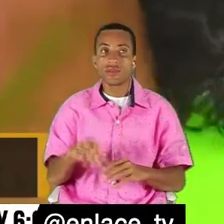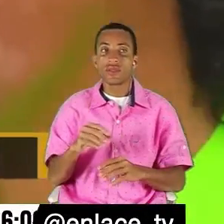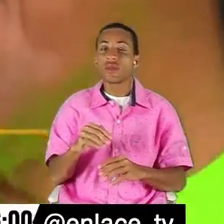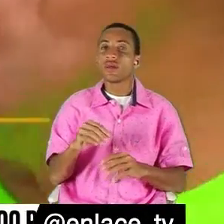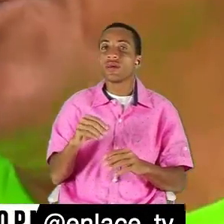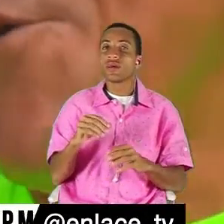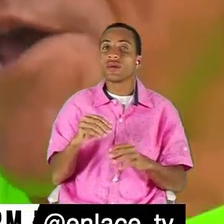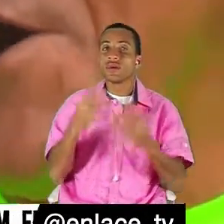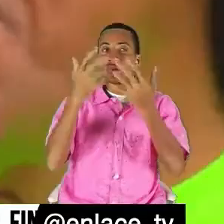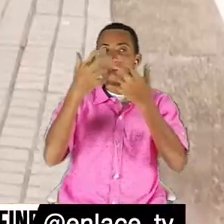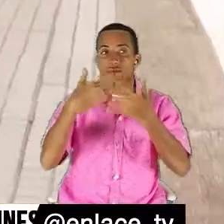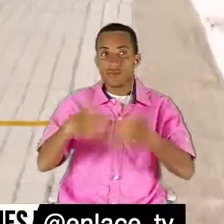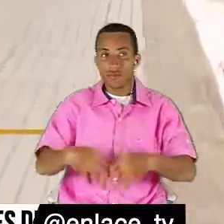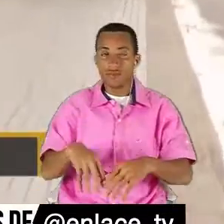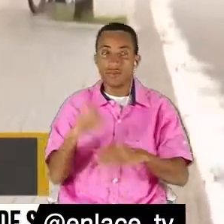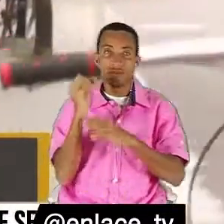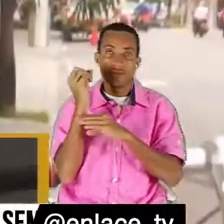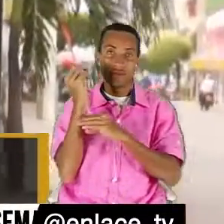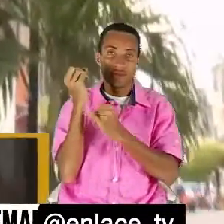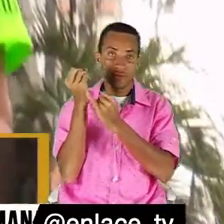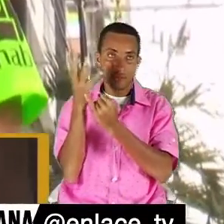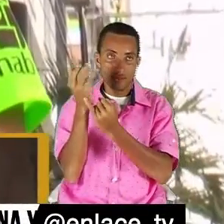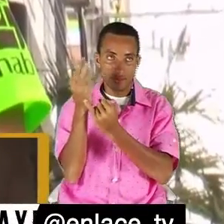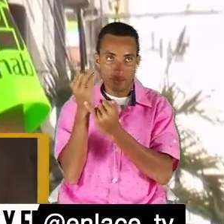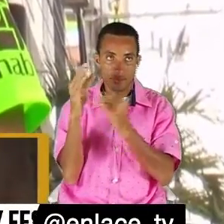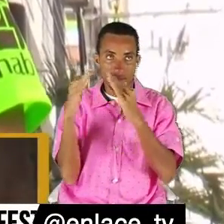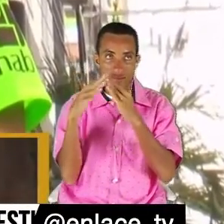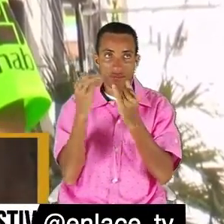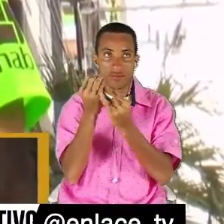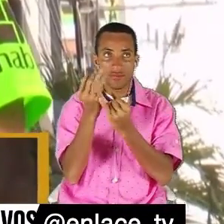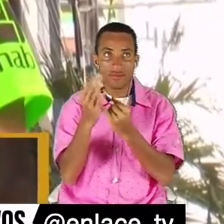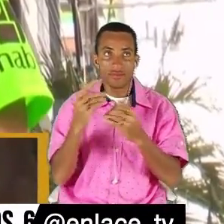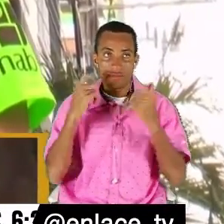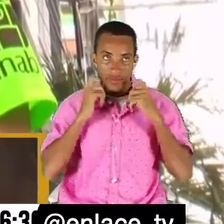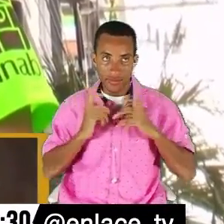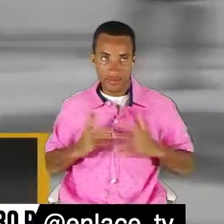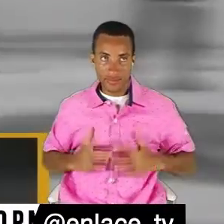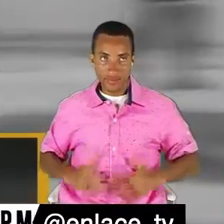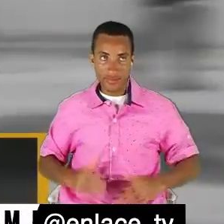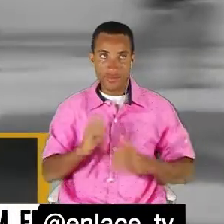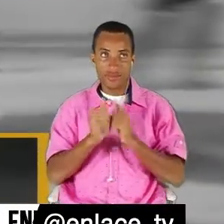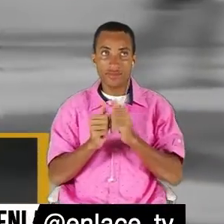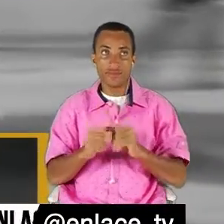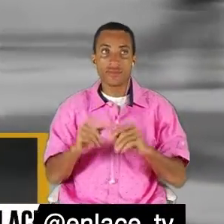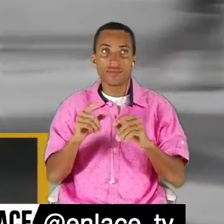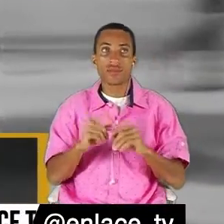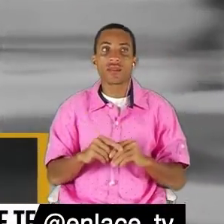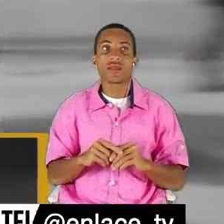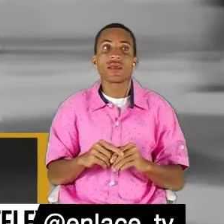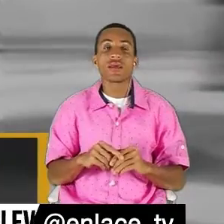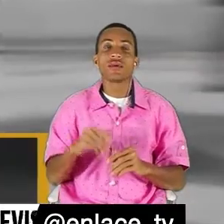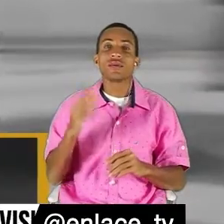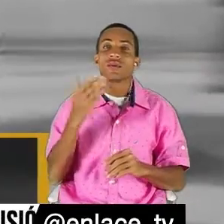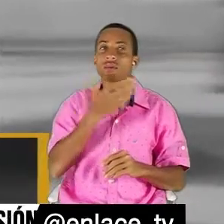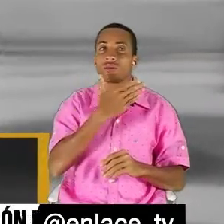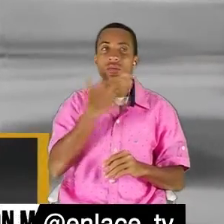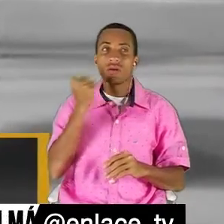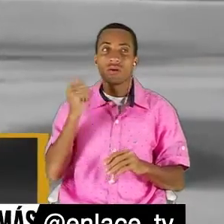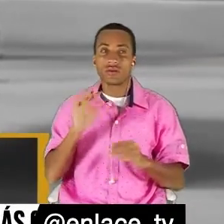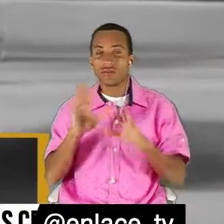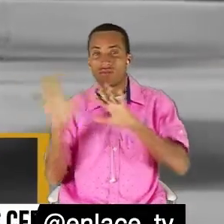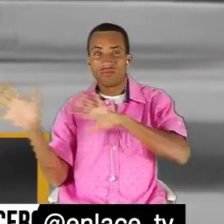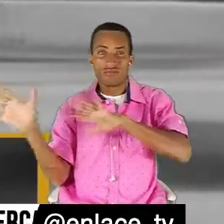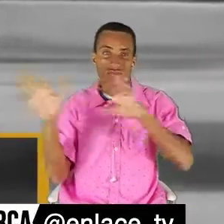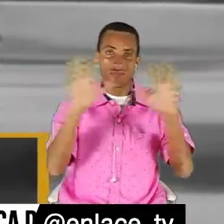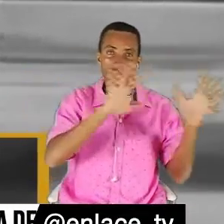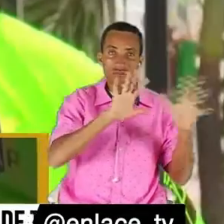S.A., recorre como siempre con su atuendo deportivo las calles de Barranca Bermeja. Para los entendidos, Guzmán ha sido uno de los mejores guardametas que ha